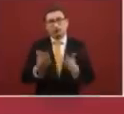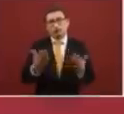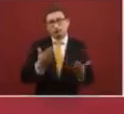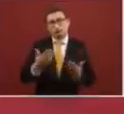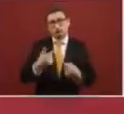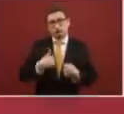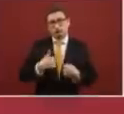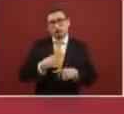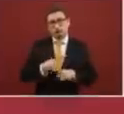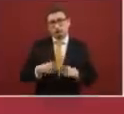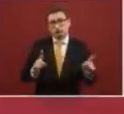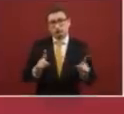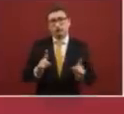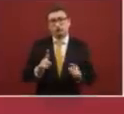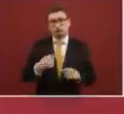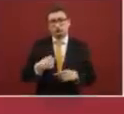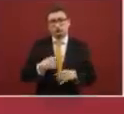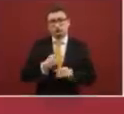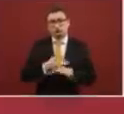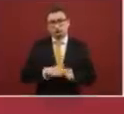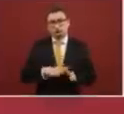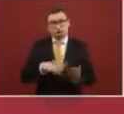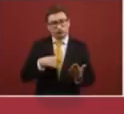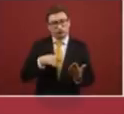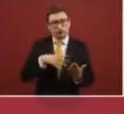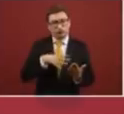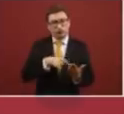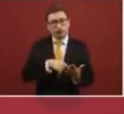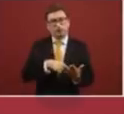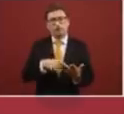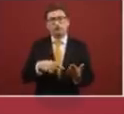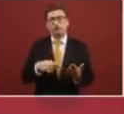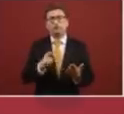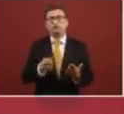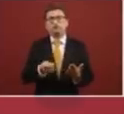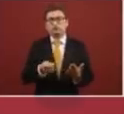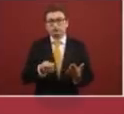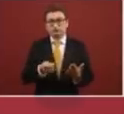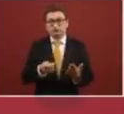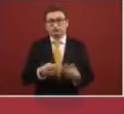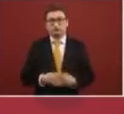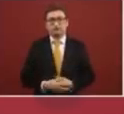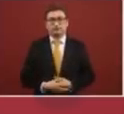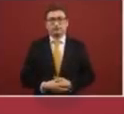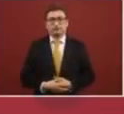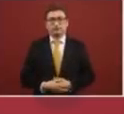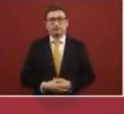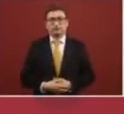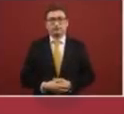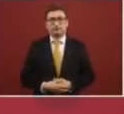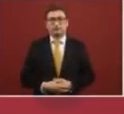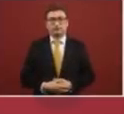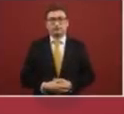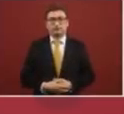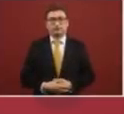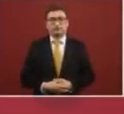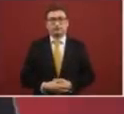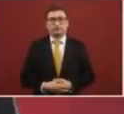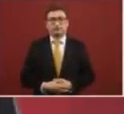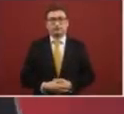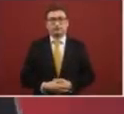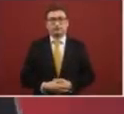tengo información de que ha llegado mucha